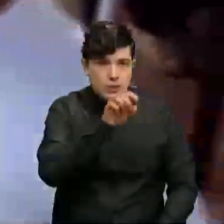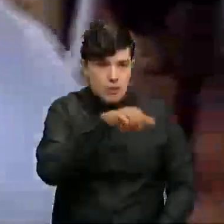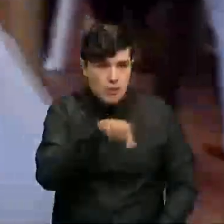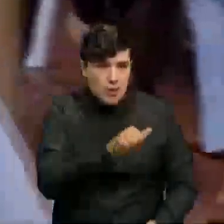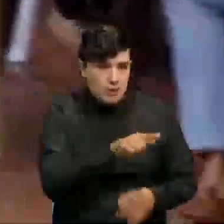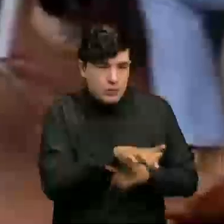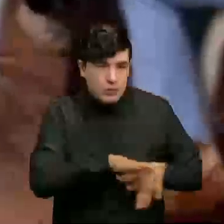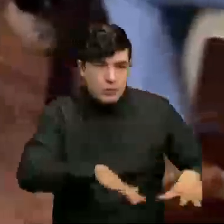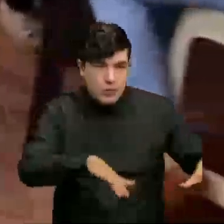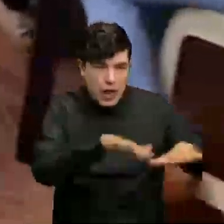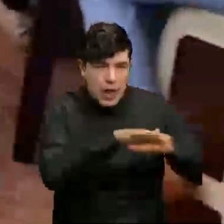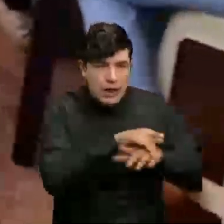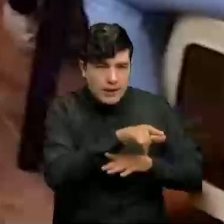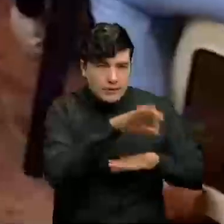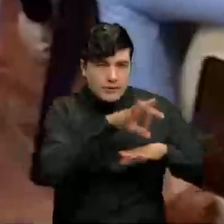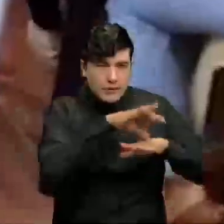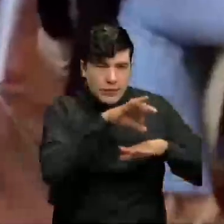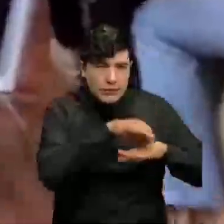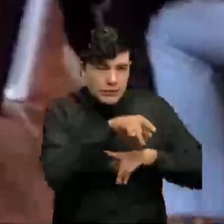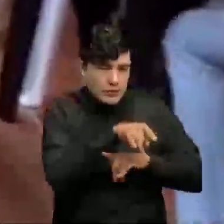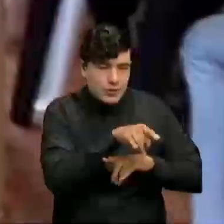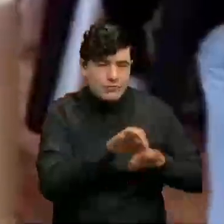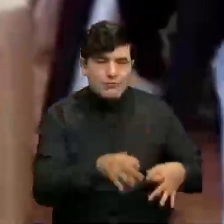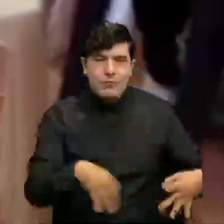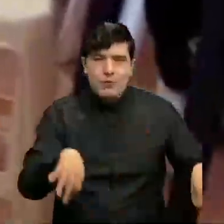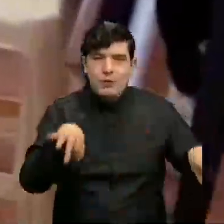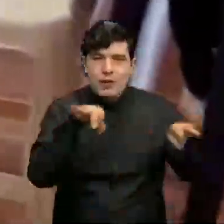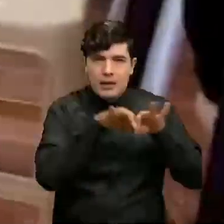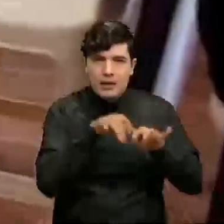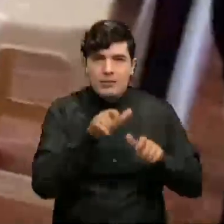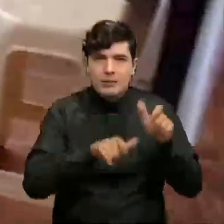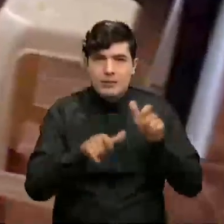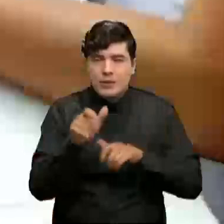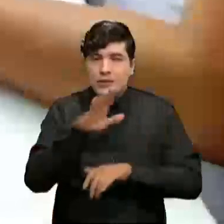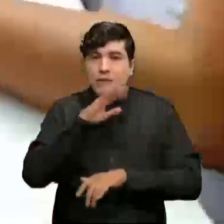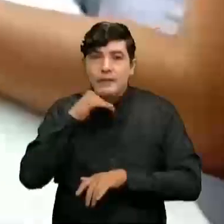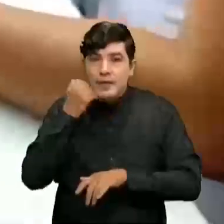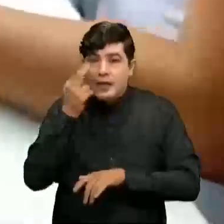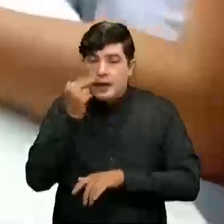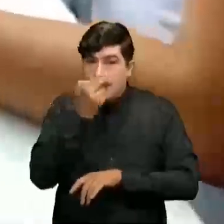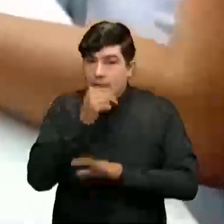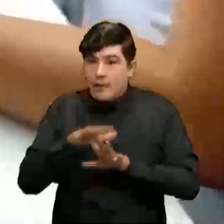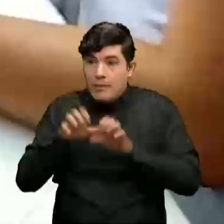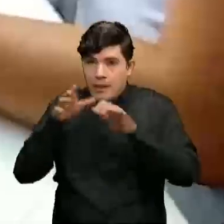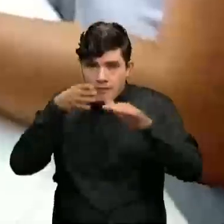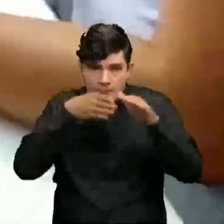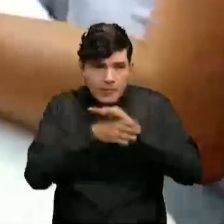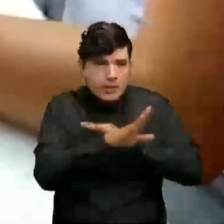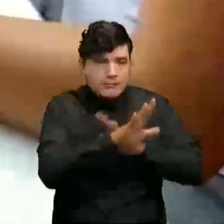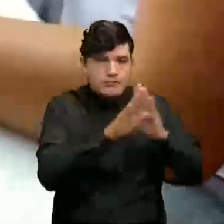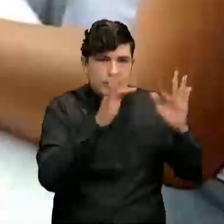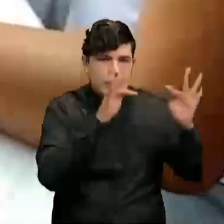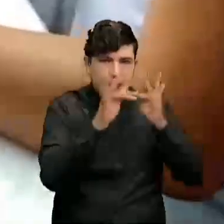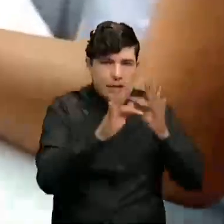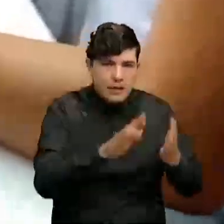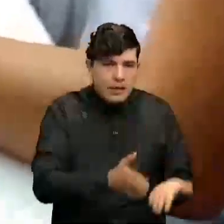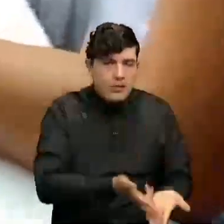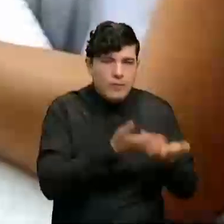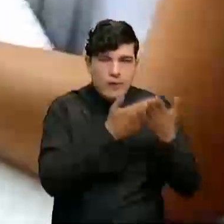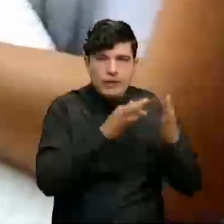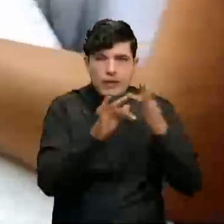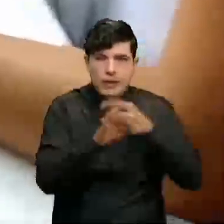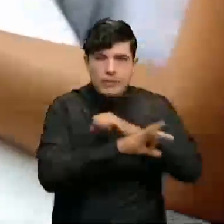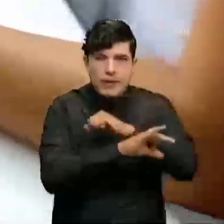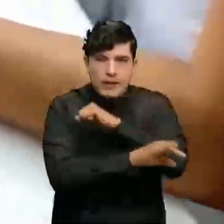buscan fortaleza y acompañamiento en su proceso de diagnóstico, tratamiento y recuperación, terapias físicas, psicológicas,